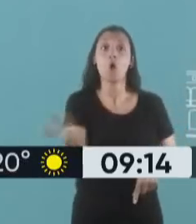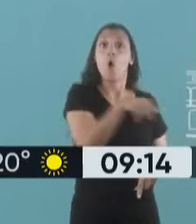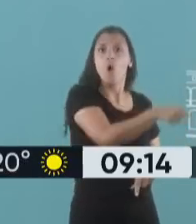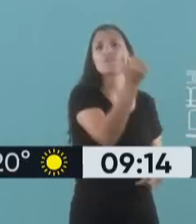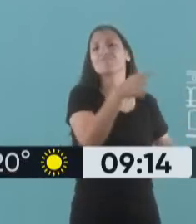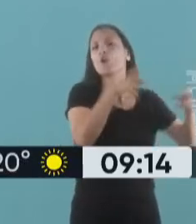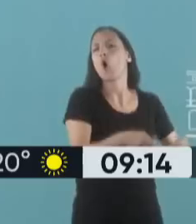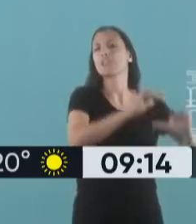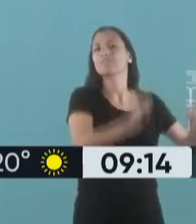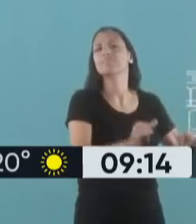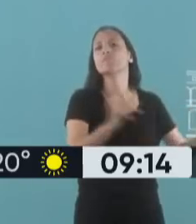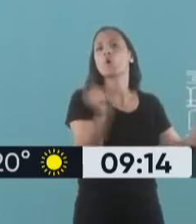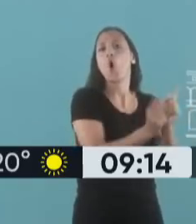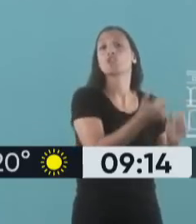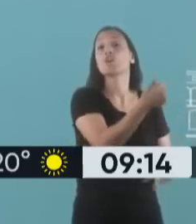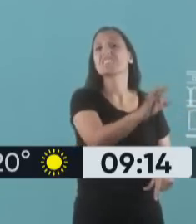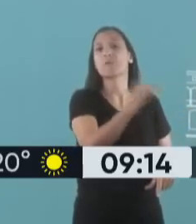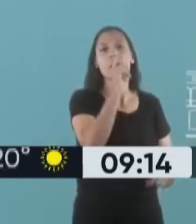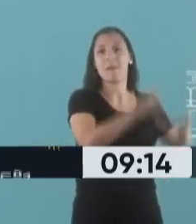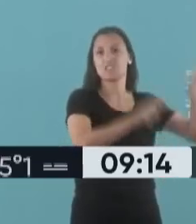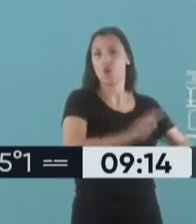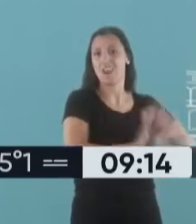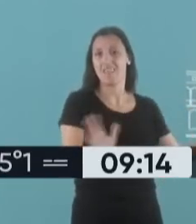cortes relativos en no más de 6.000 usuarios, con lo cual